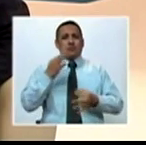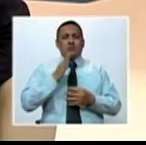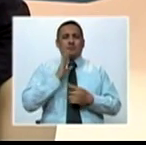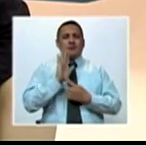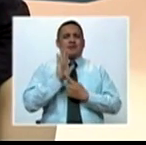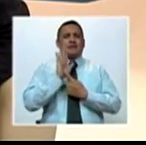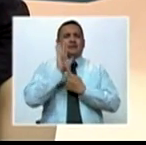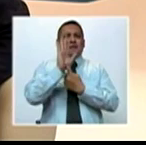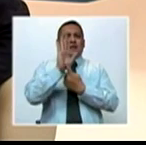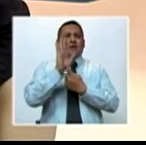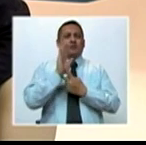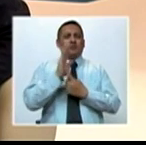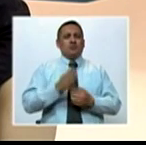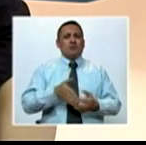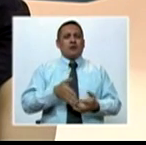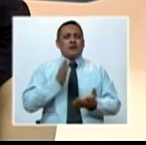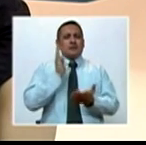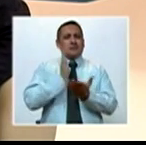una sentencia